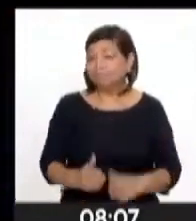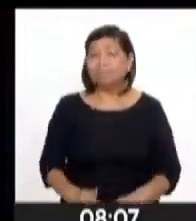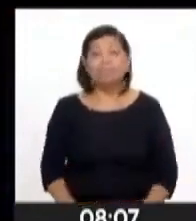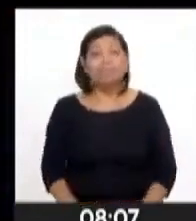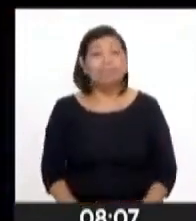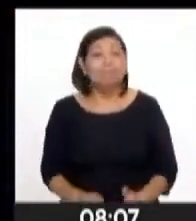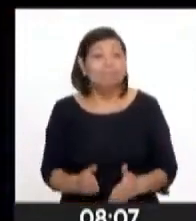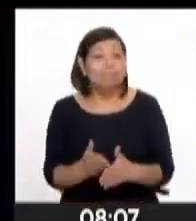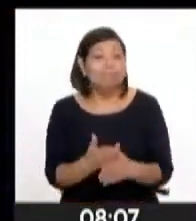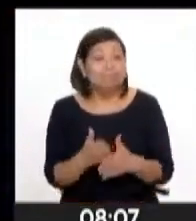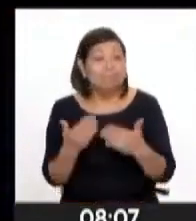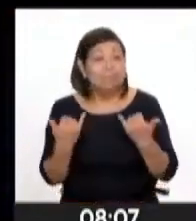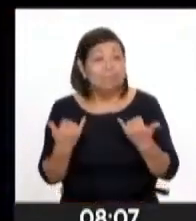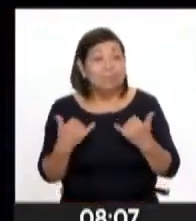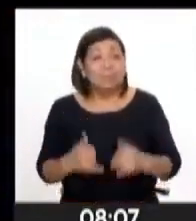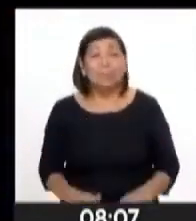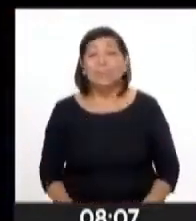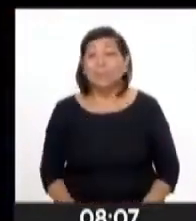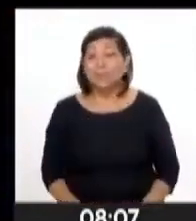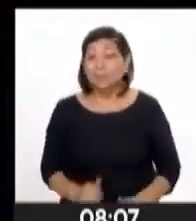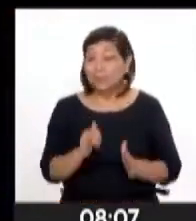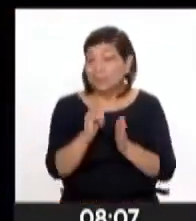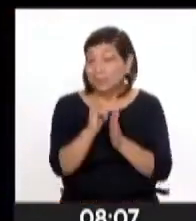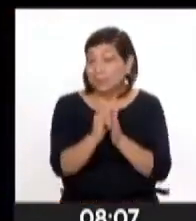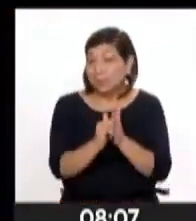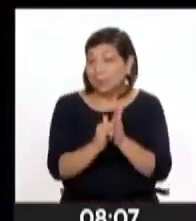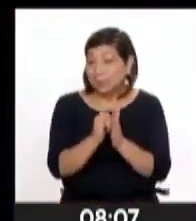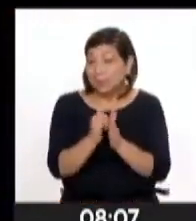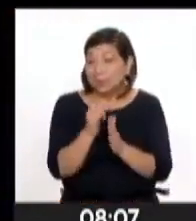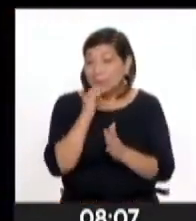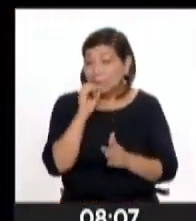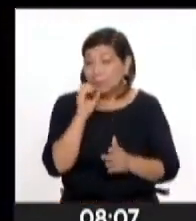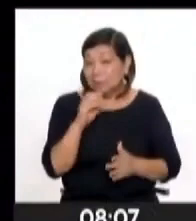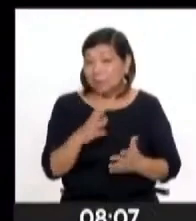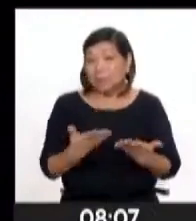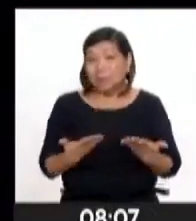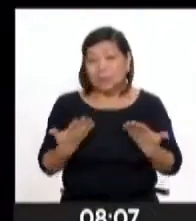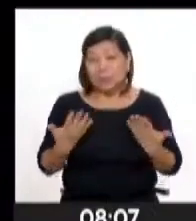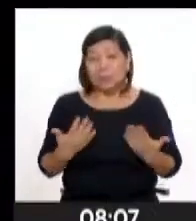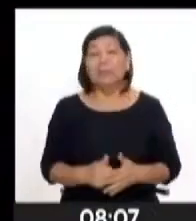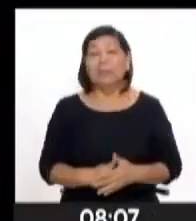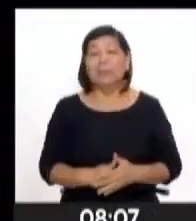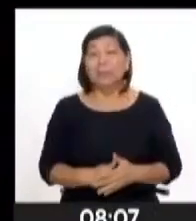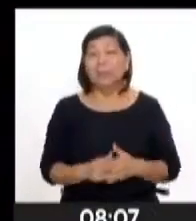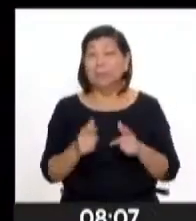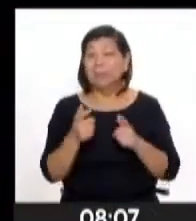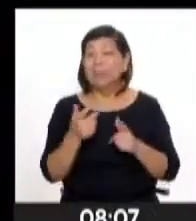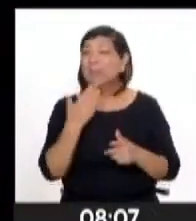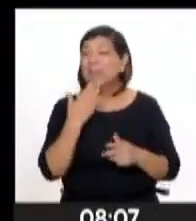vuelo. Allí comenzó su búsqueda. Joran